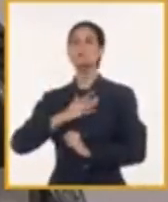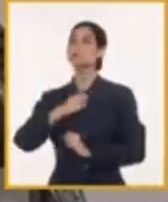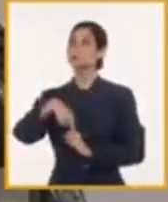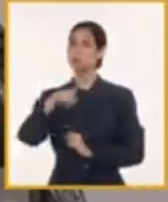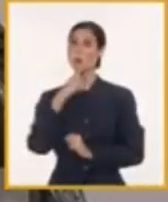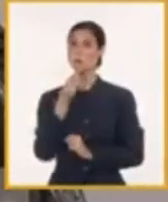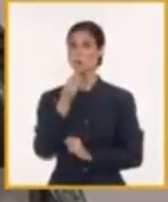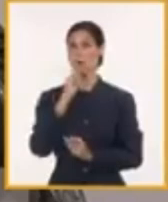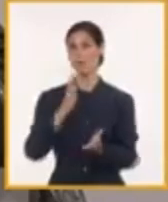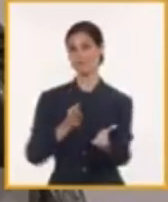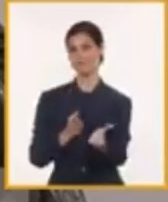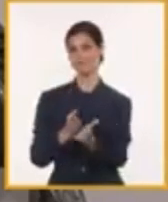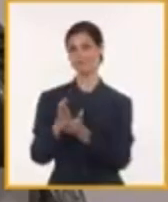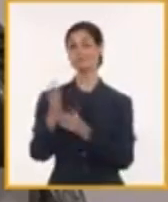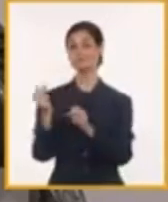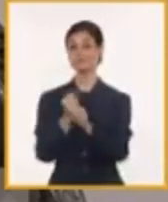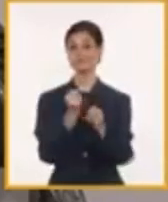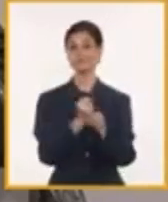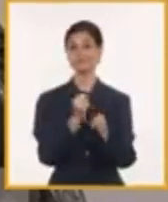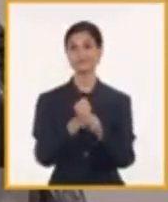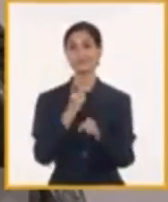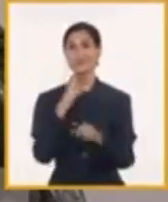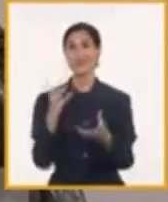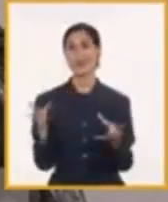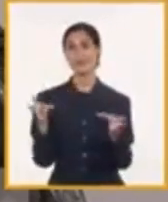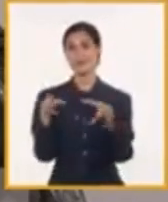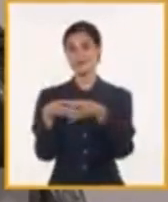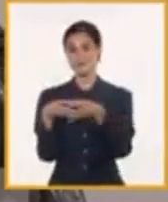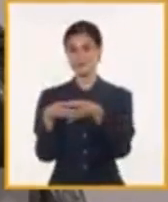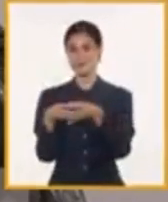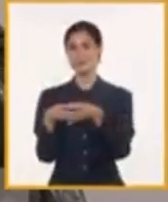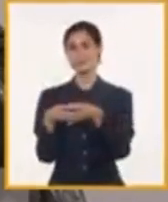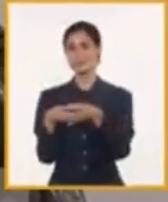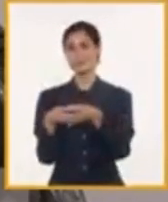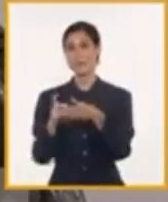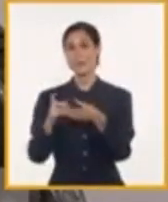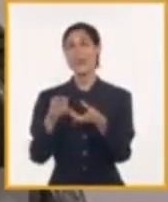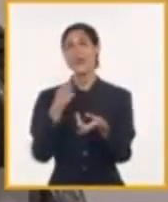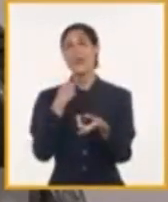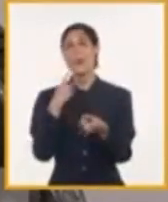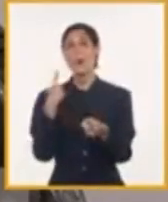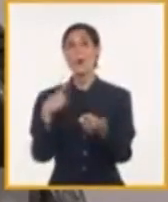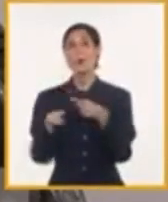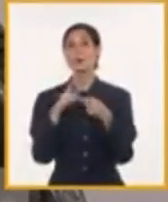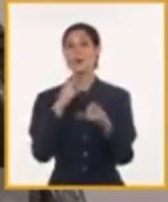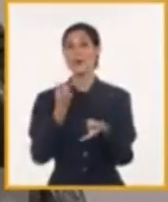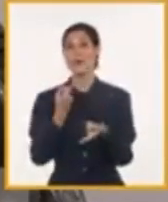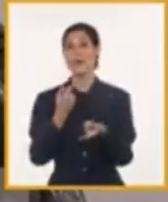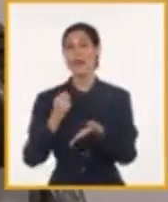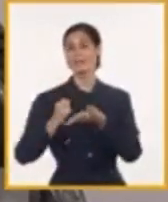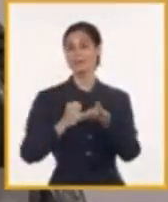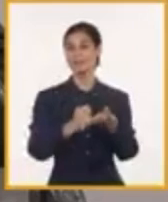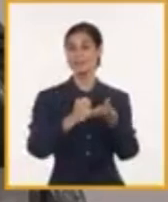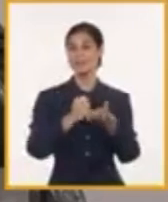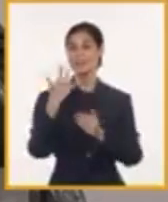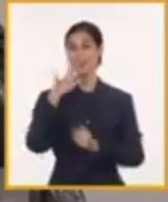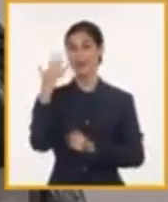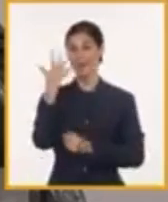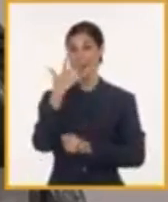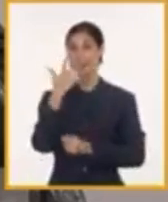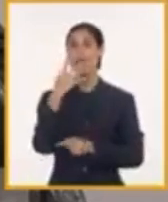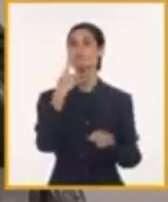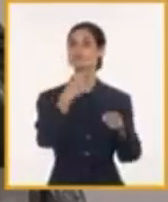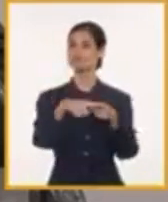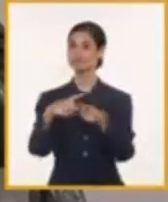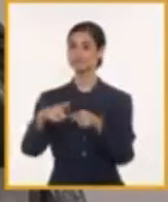sea sostenible la gestión del grupo y además de eso, por supuesto que estamos aportando también lo que no